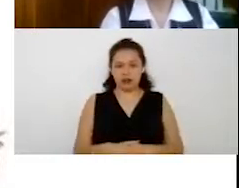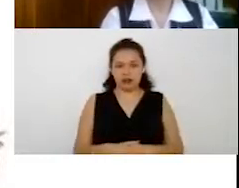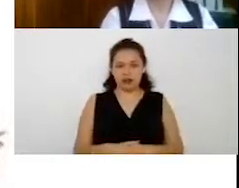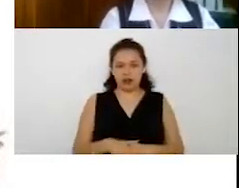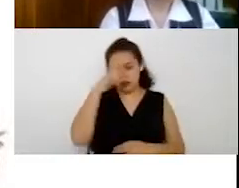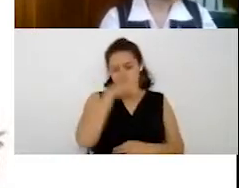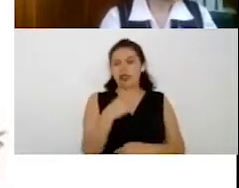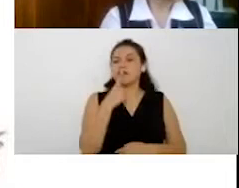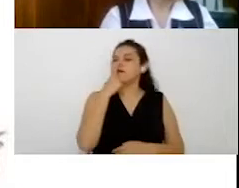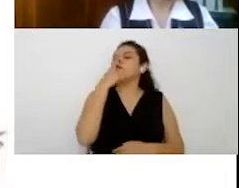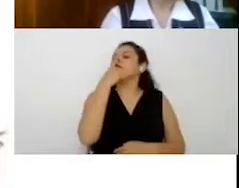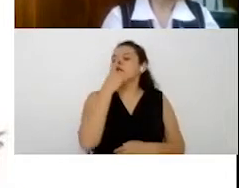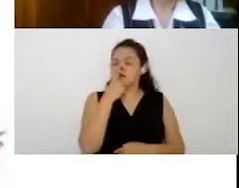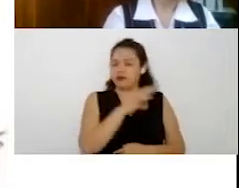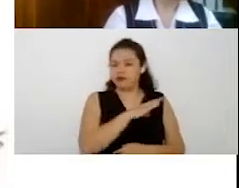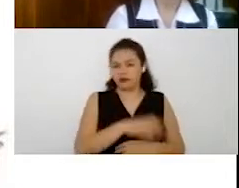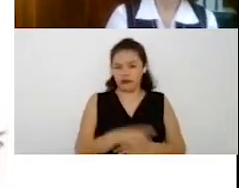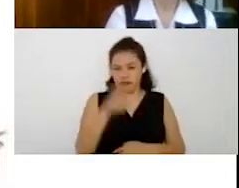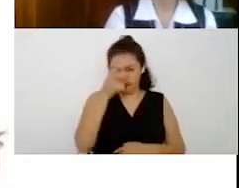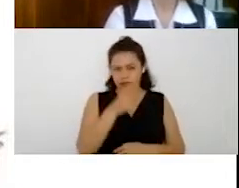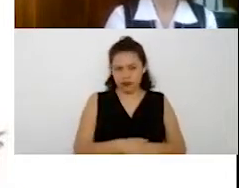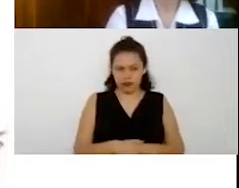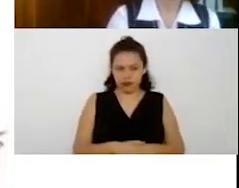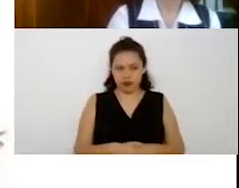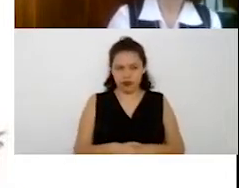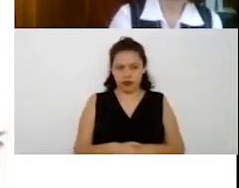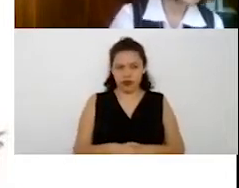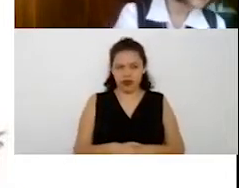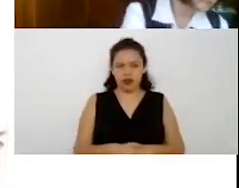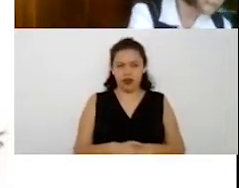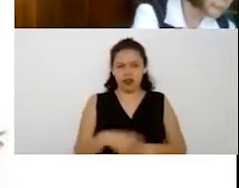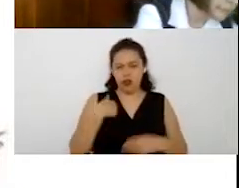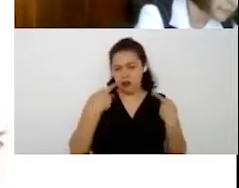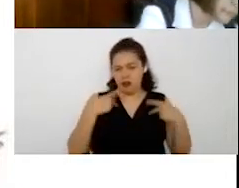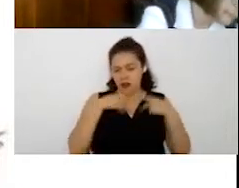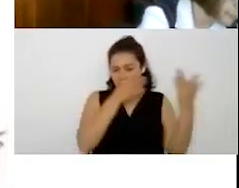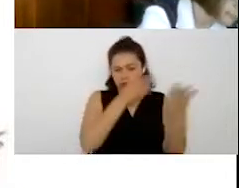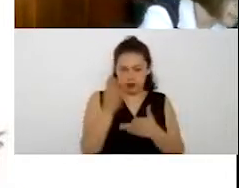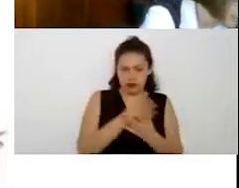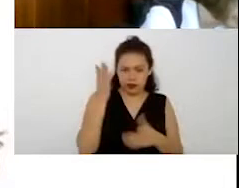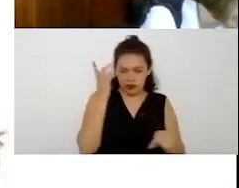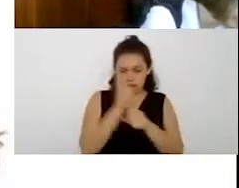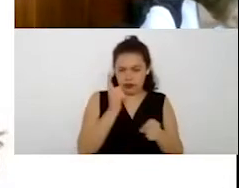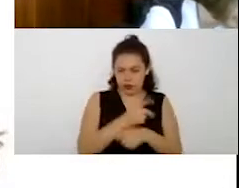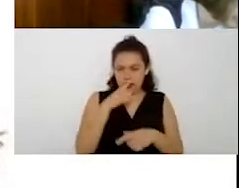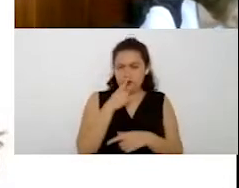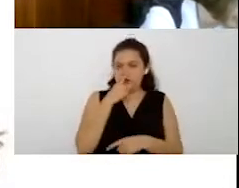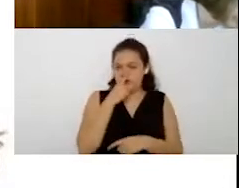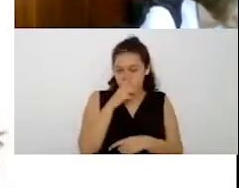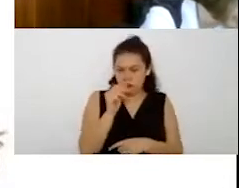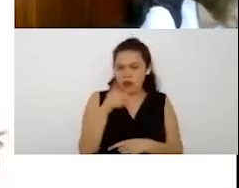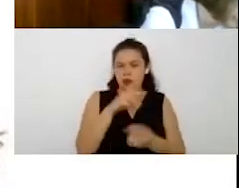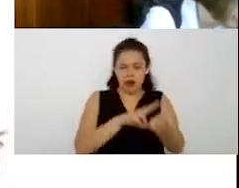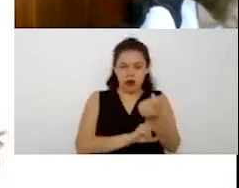oxígeno. Exactamente. Si yo detecto que mi víctima en cuestión no está respirando, pero tiene